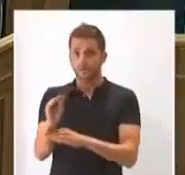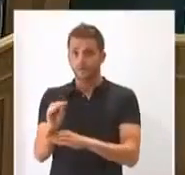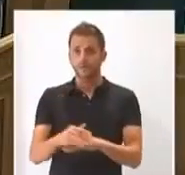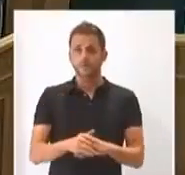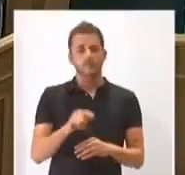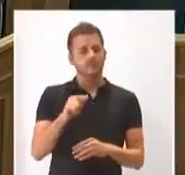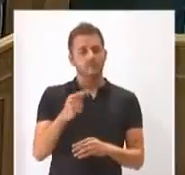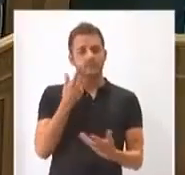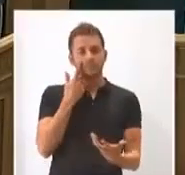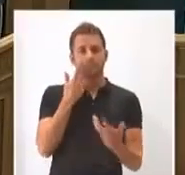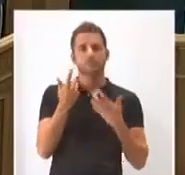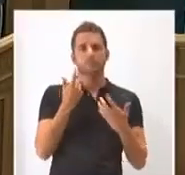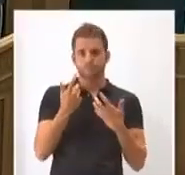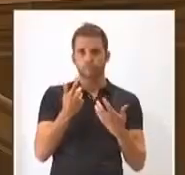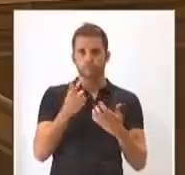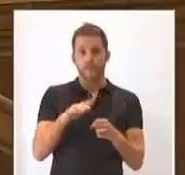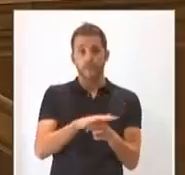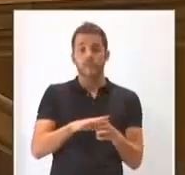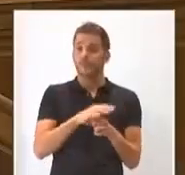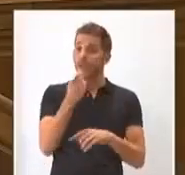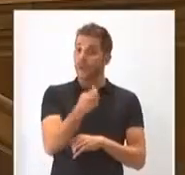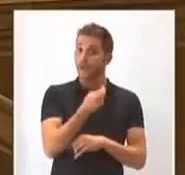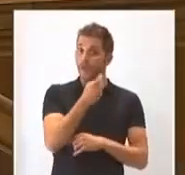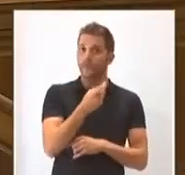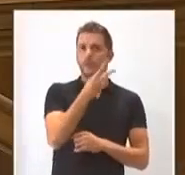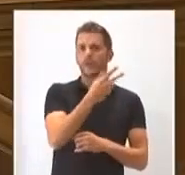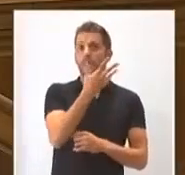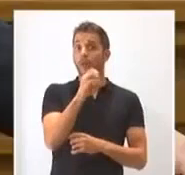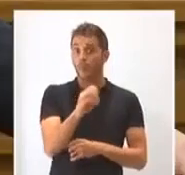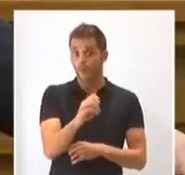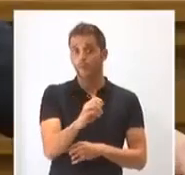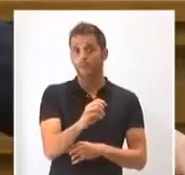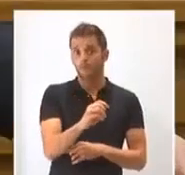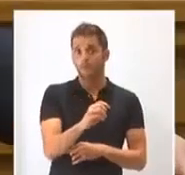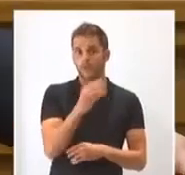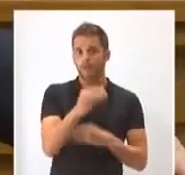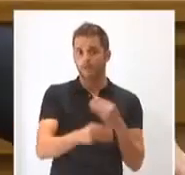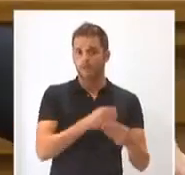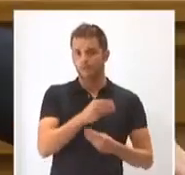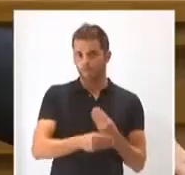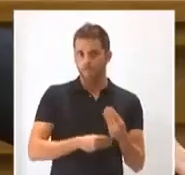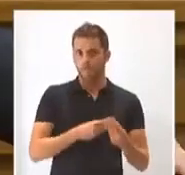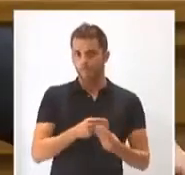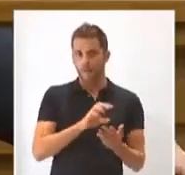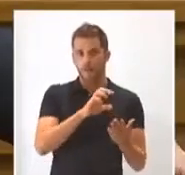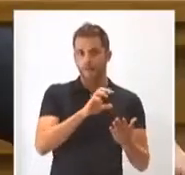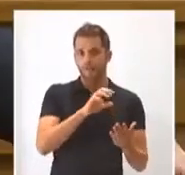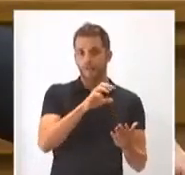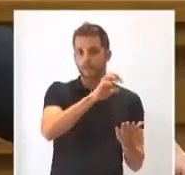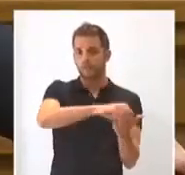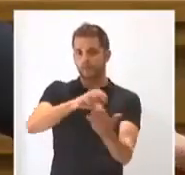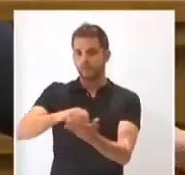son muy significativas en la provincia de ciudad real vamos con 250 actuaciones en centros de ciudad real